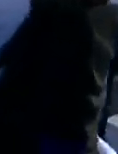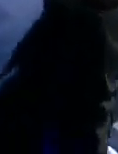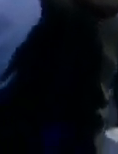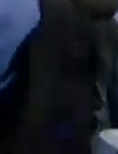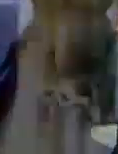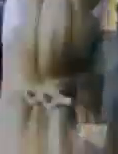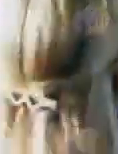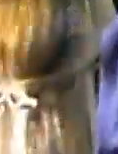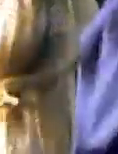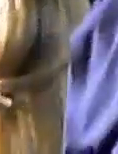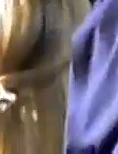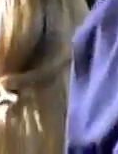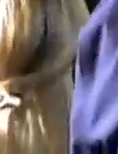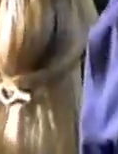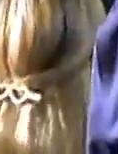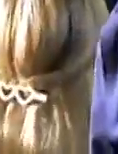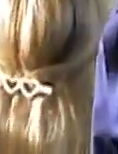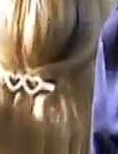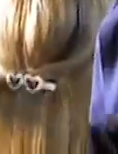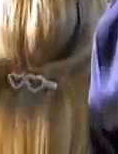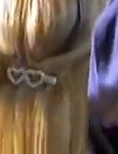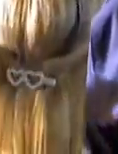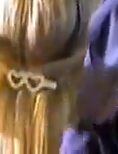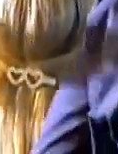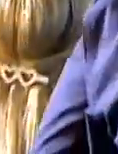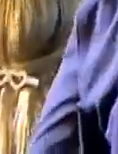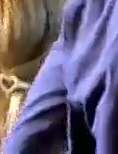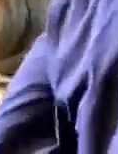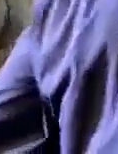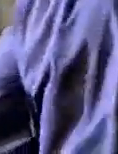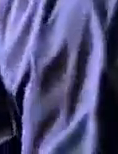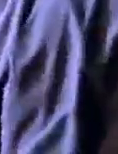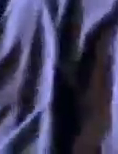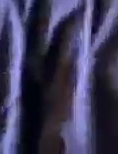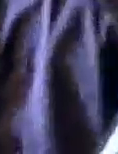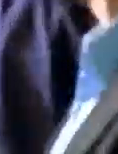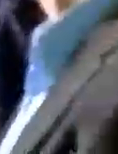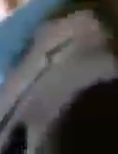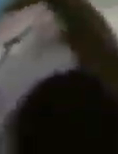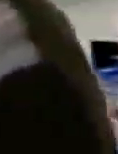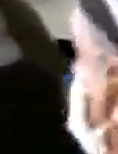así para jaime amiga